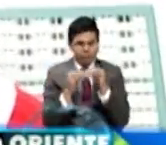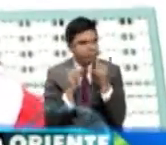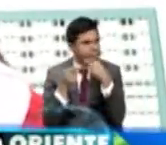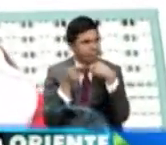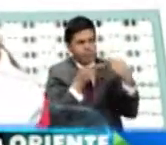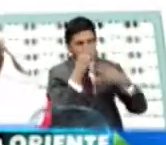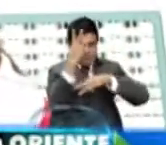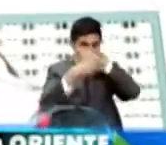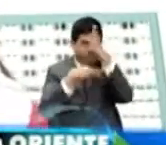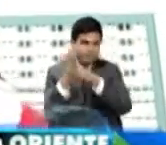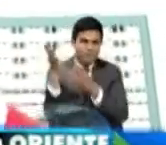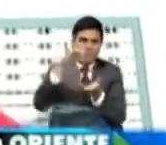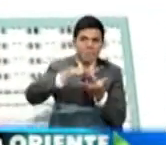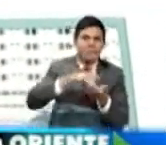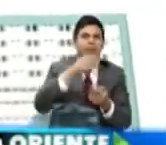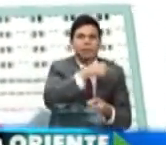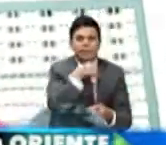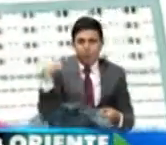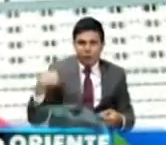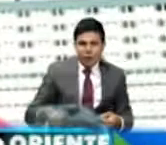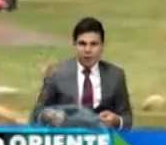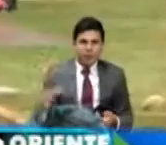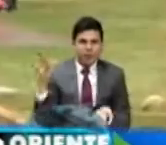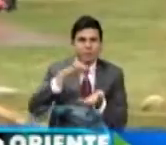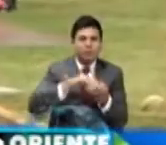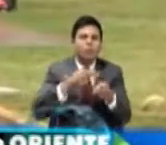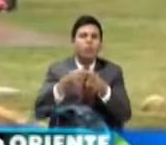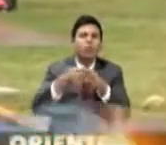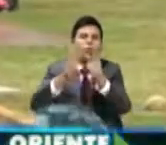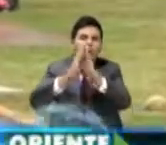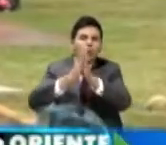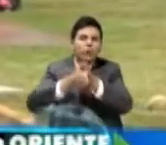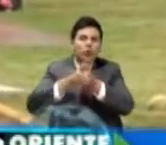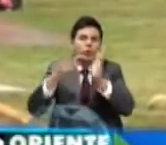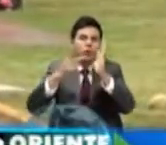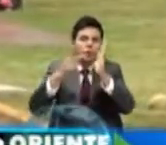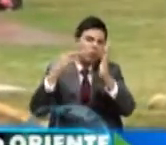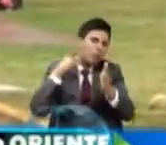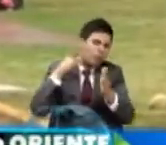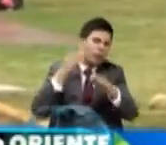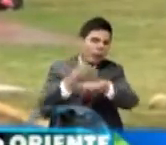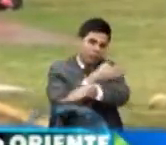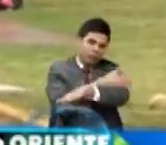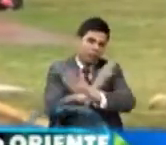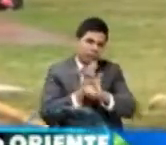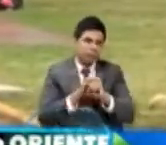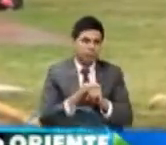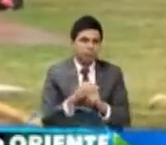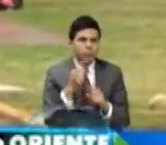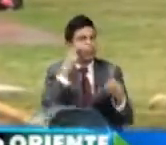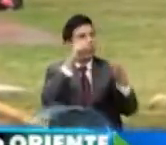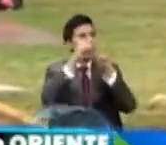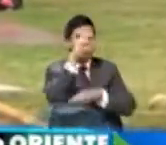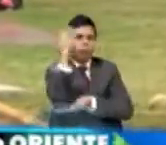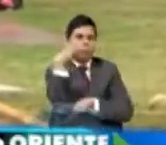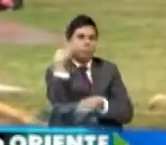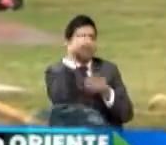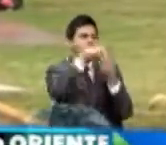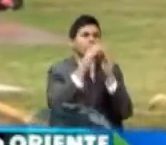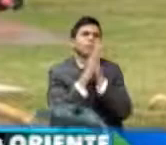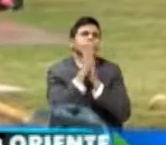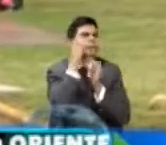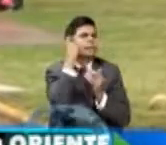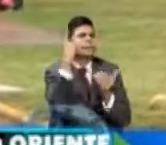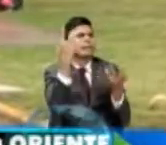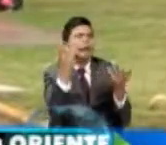el Mundial en China, Taipei, a final de año. Mi sueño más importante es llegar a la Selección Colombia, ha sido una meta y de verdad que me